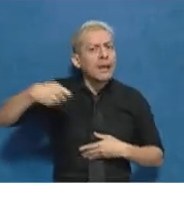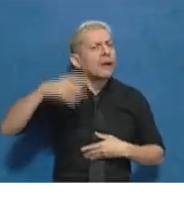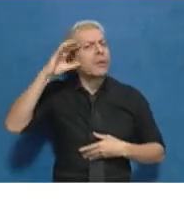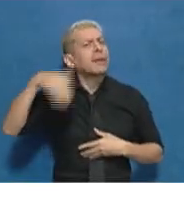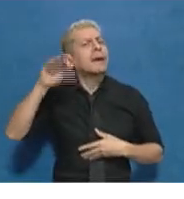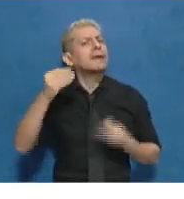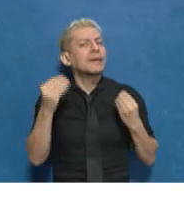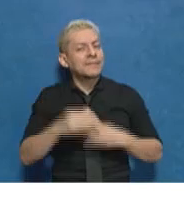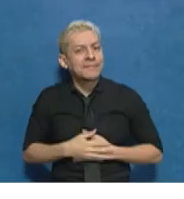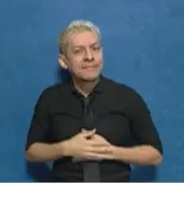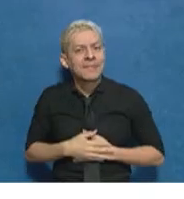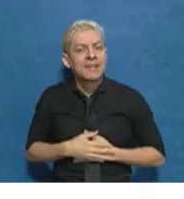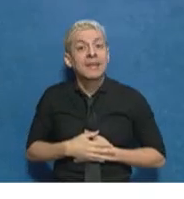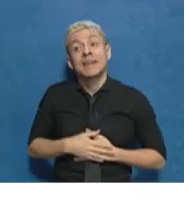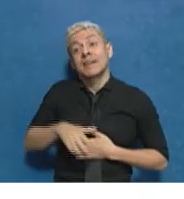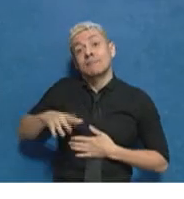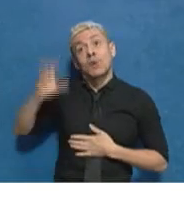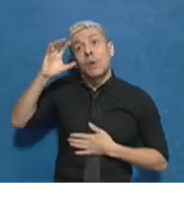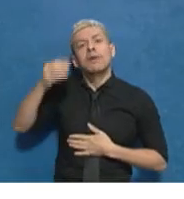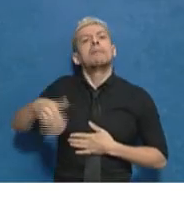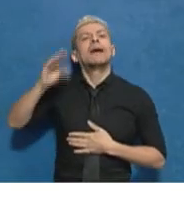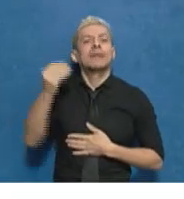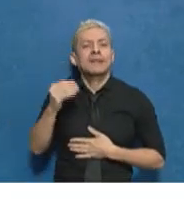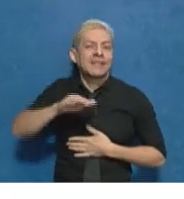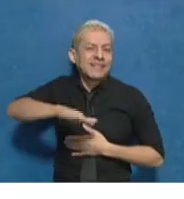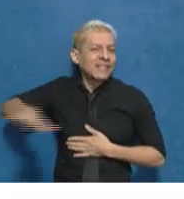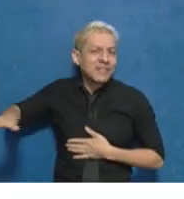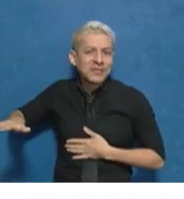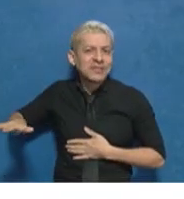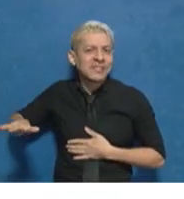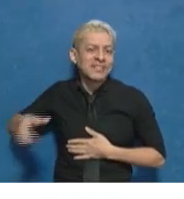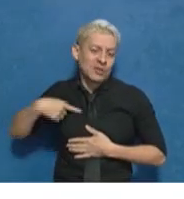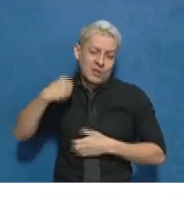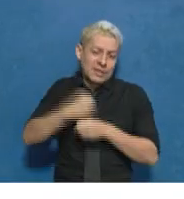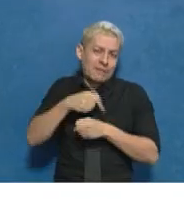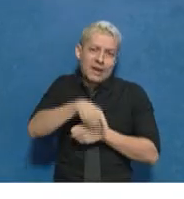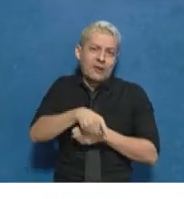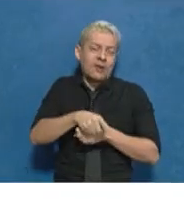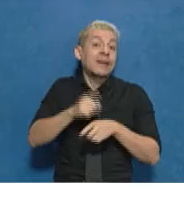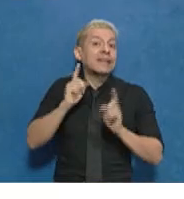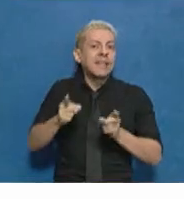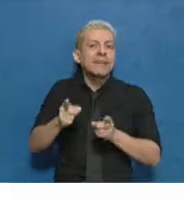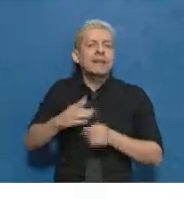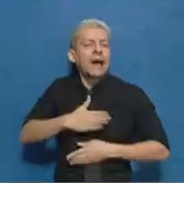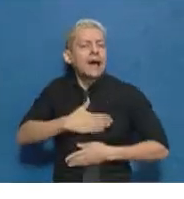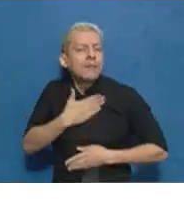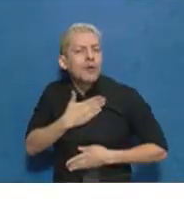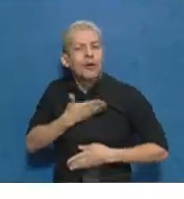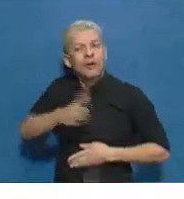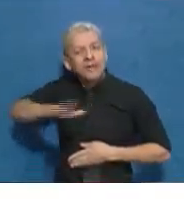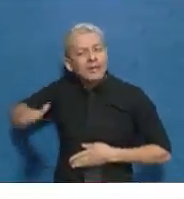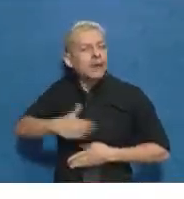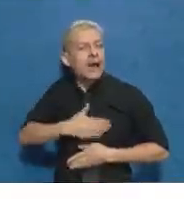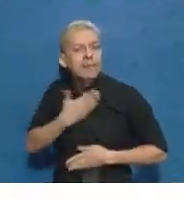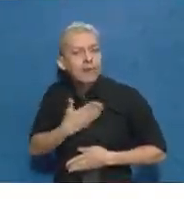bueno, yo creo, o sea, los chicos. Lo que más, o sea, siempre, bueno, ha sido mi trabajo, pero también el amor, el cariño hacia los